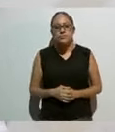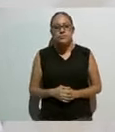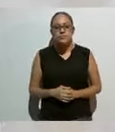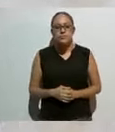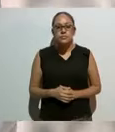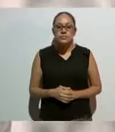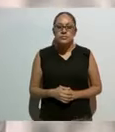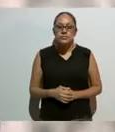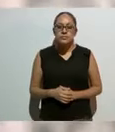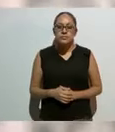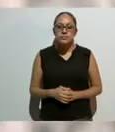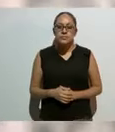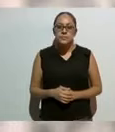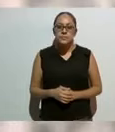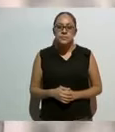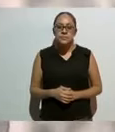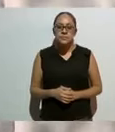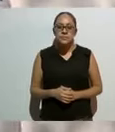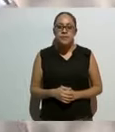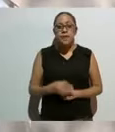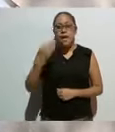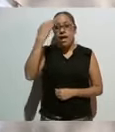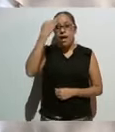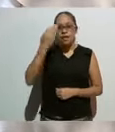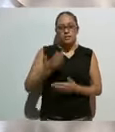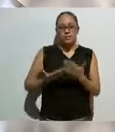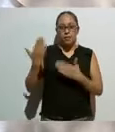no mucho tiempo,